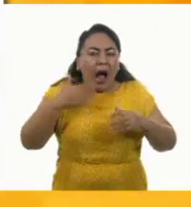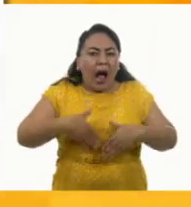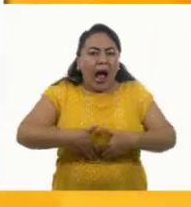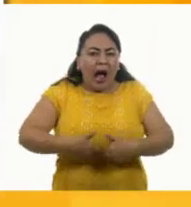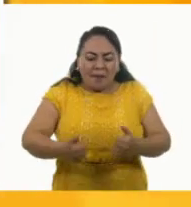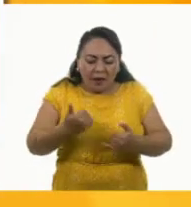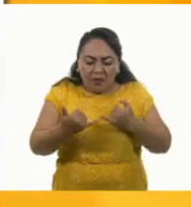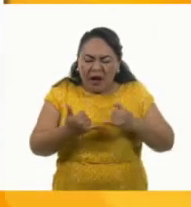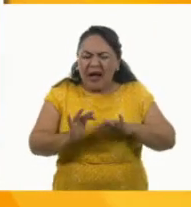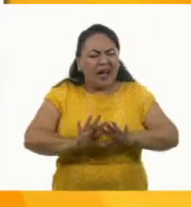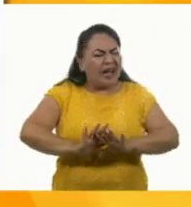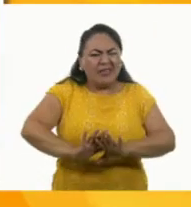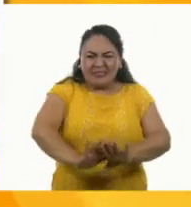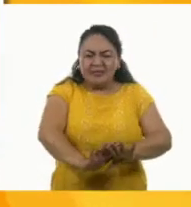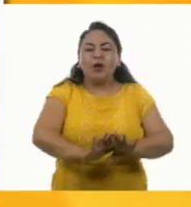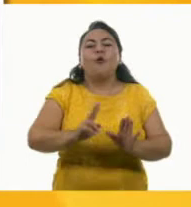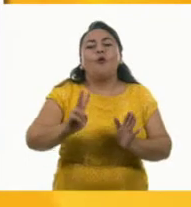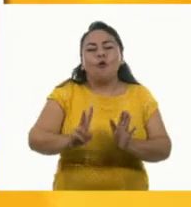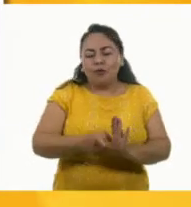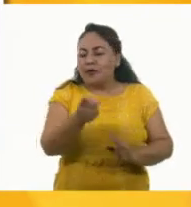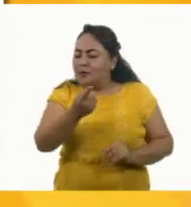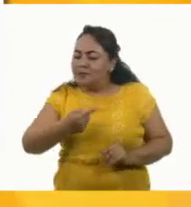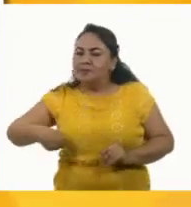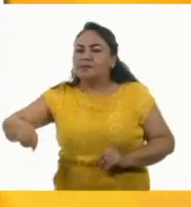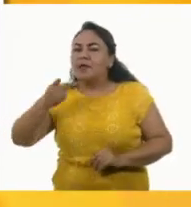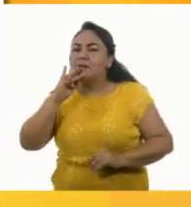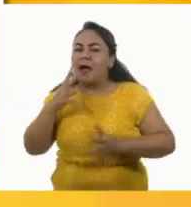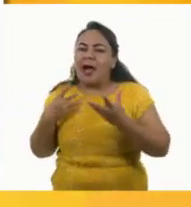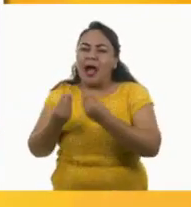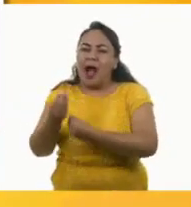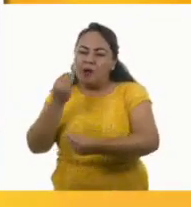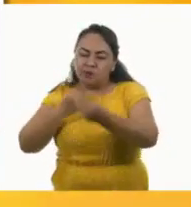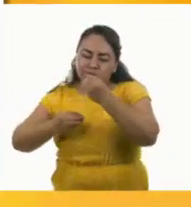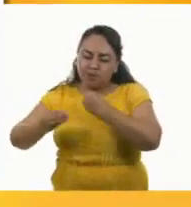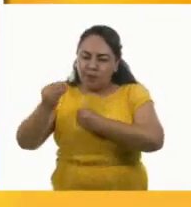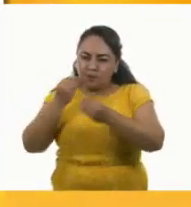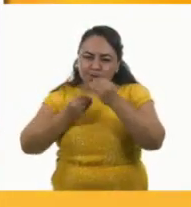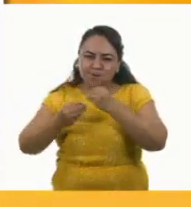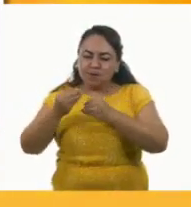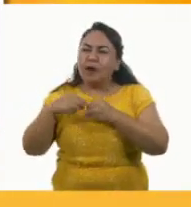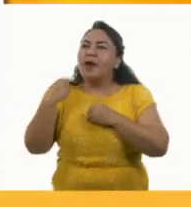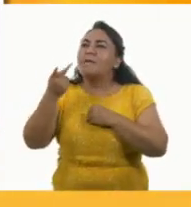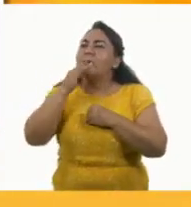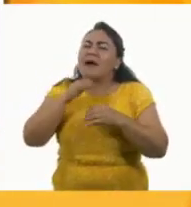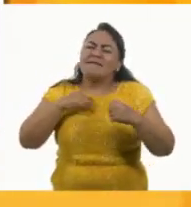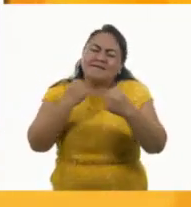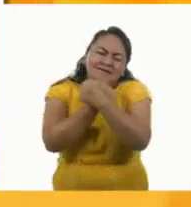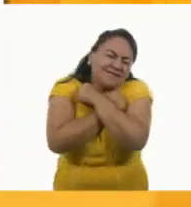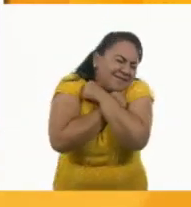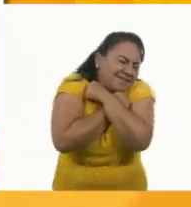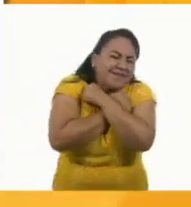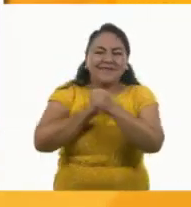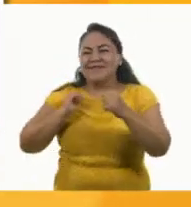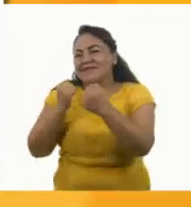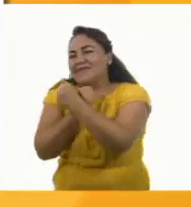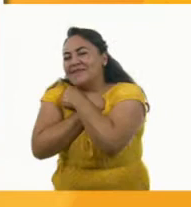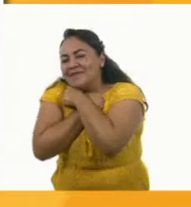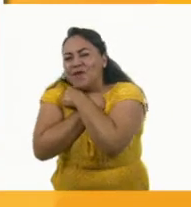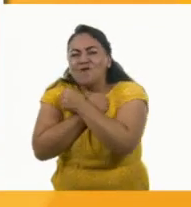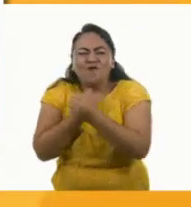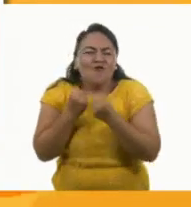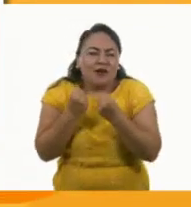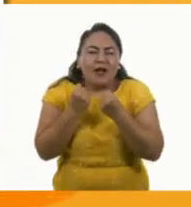sus aventuras por un rato para regresar a comer con sus papás. Y los abrazó muy fuerte. Ese